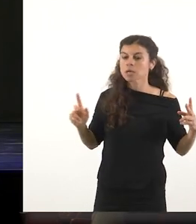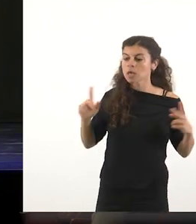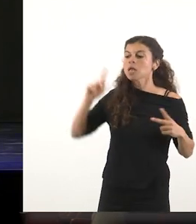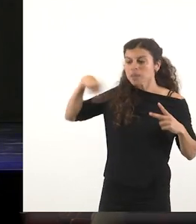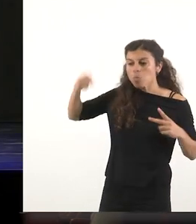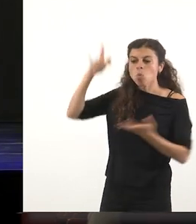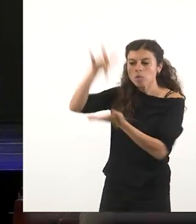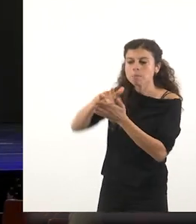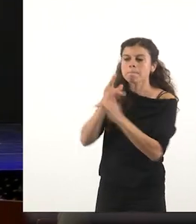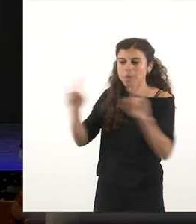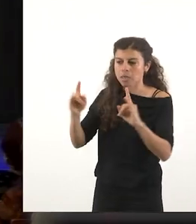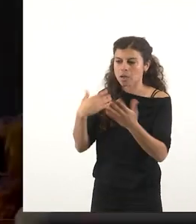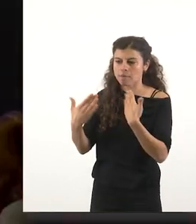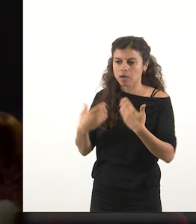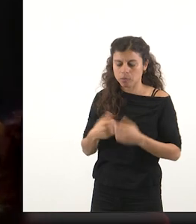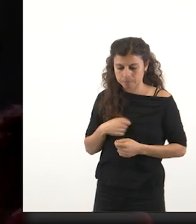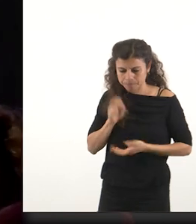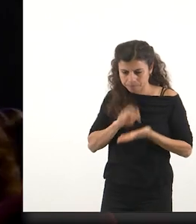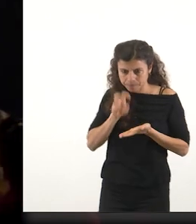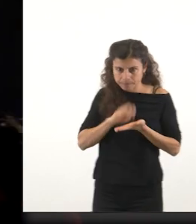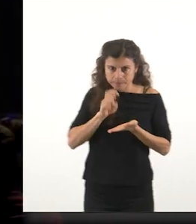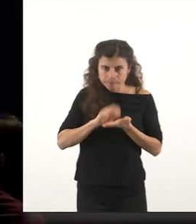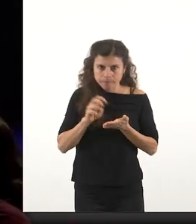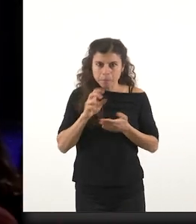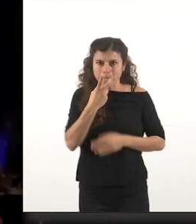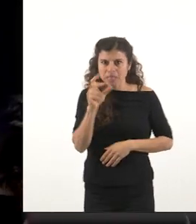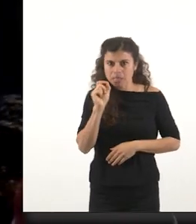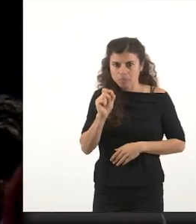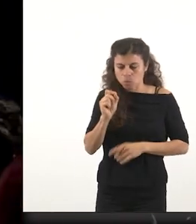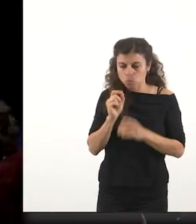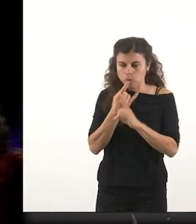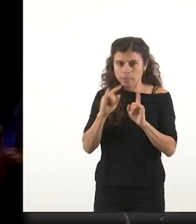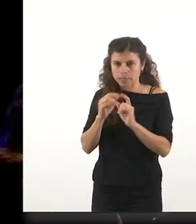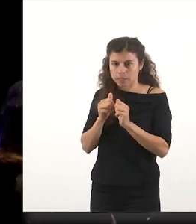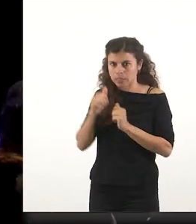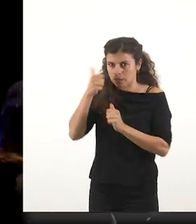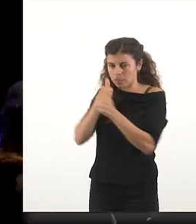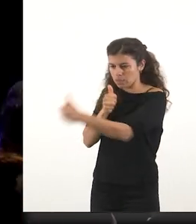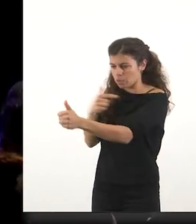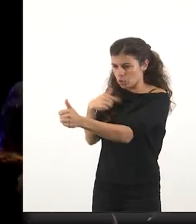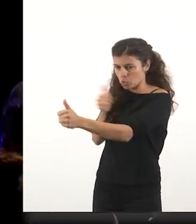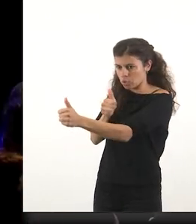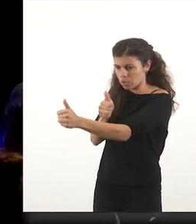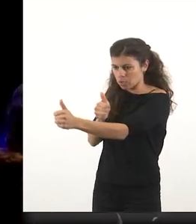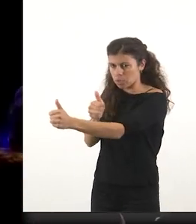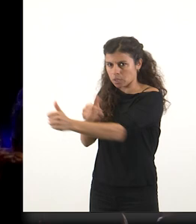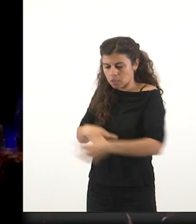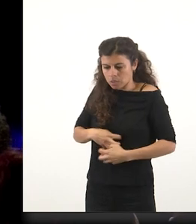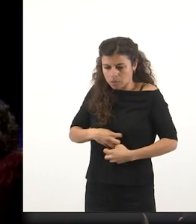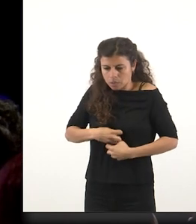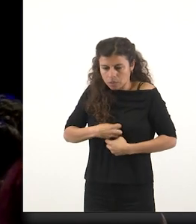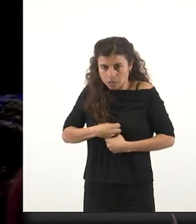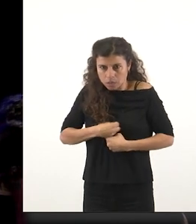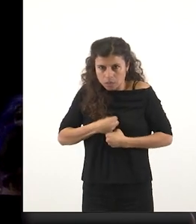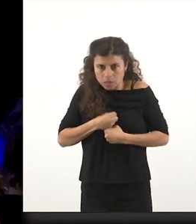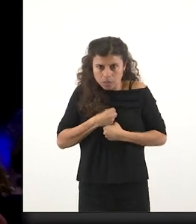parque hablamos. Camina al parque, había 10 minutos. Él empezando delante mía, yo detrás de él. Se me agarró un nudo en el estómago, otro en el pecho y pensé que allá al parque